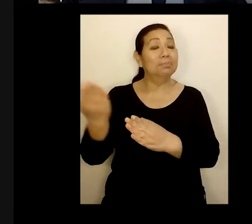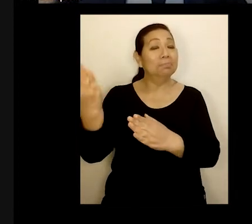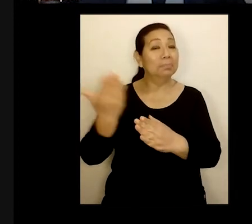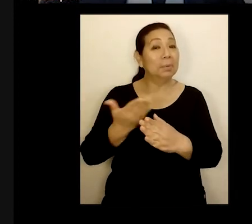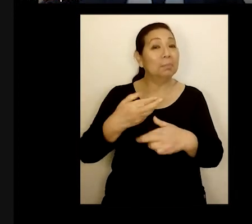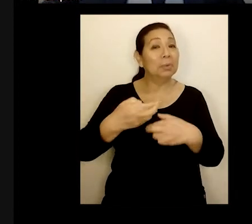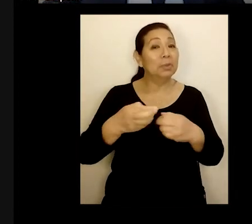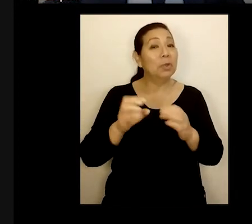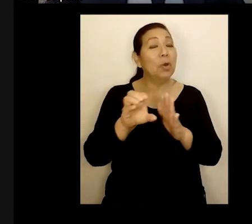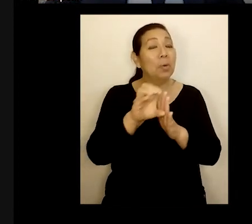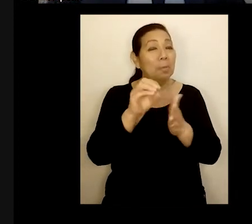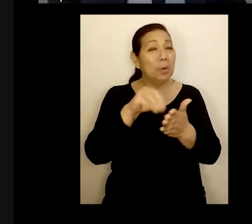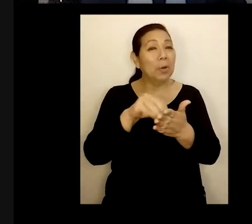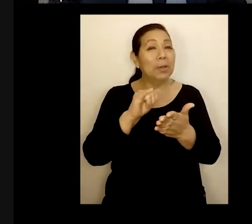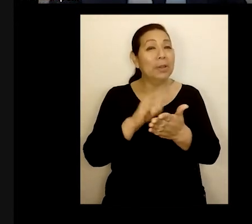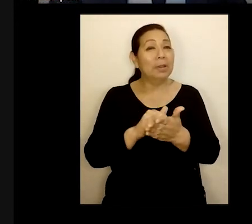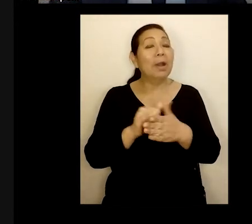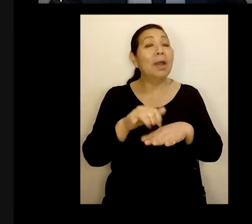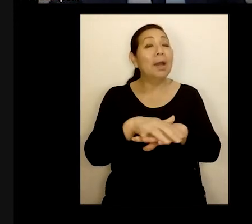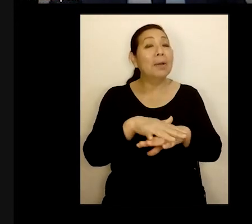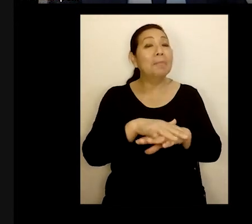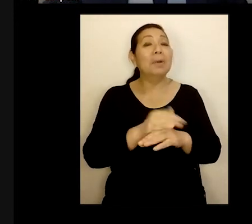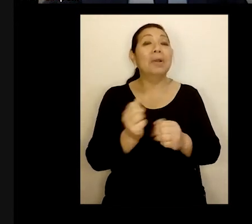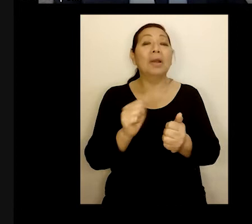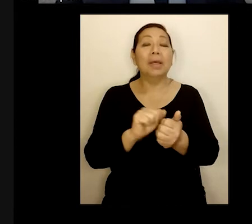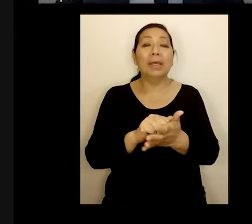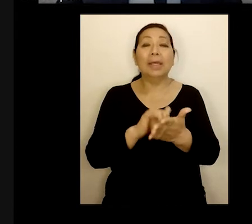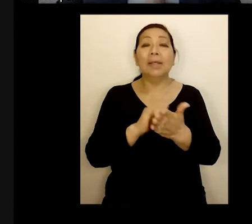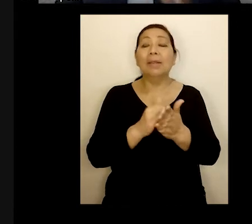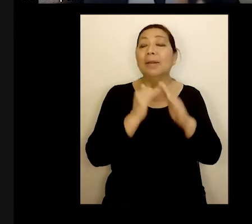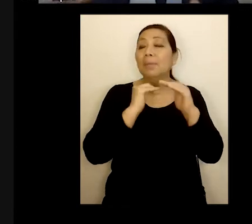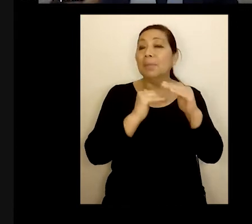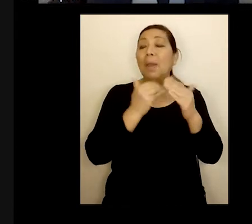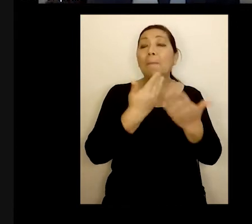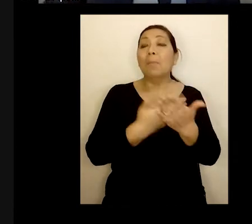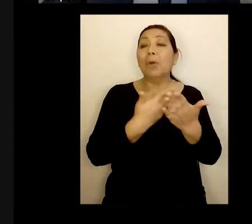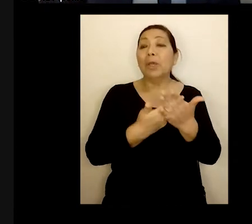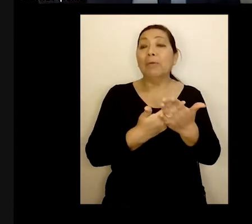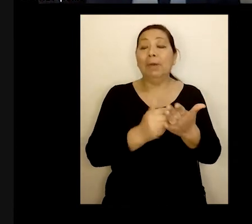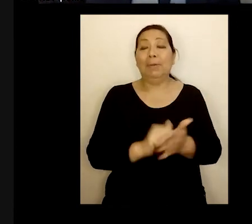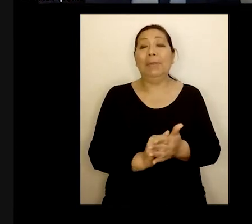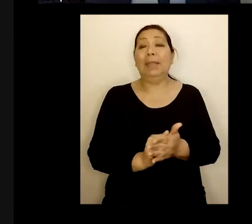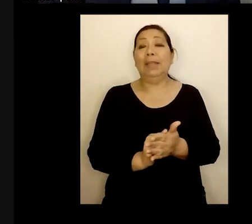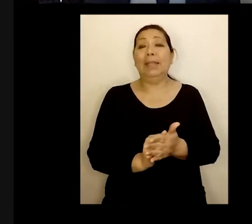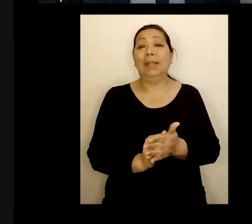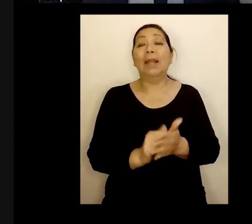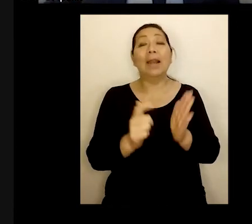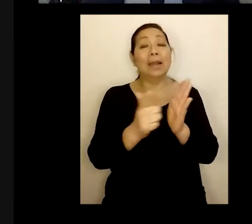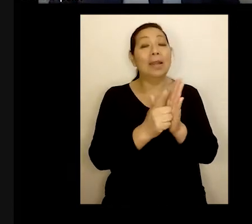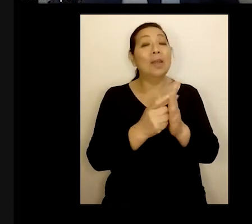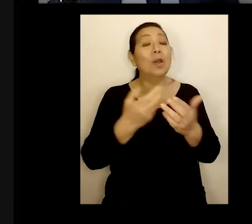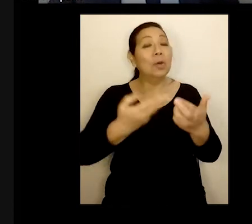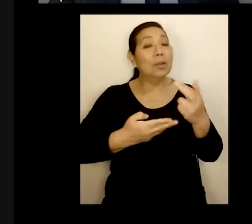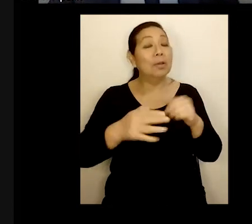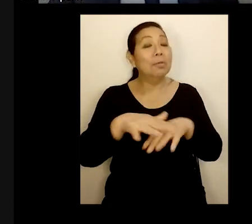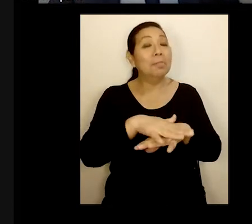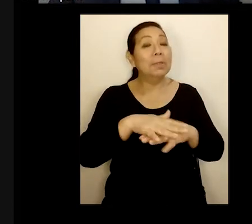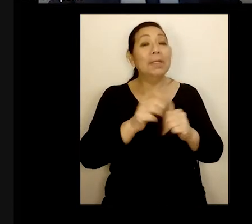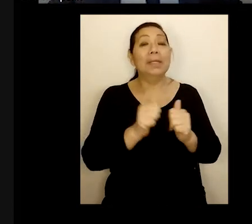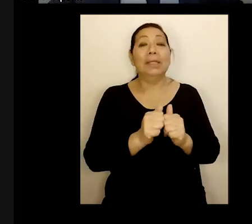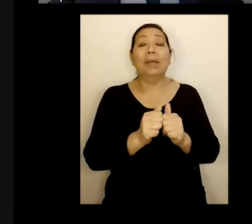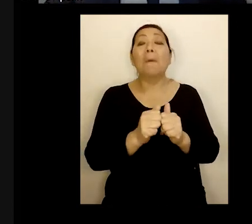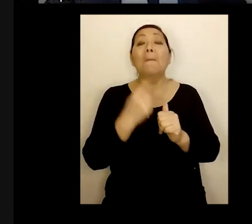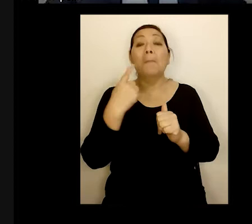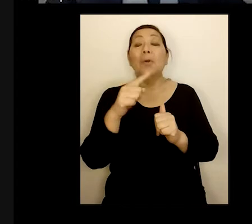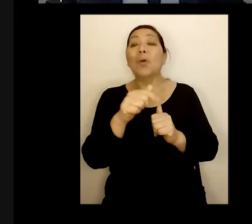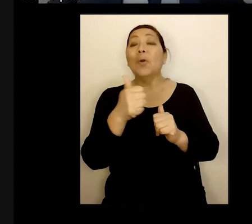pericial en el proceso contencioso administrativo en aplicación de las limitaciones probatorias reguladas en la ley de proceso contencioso administrativo.